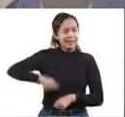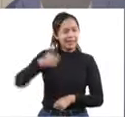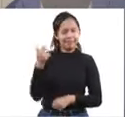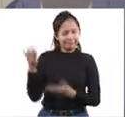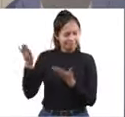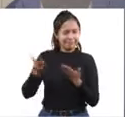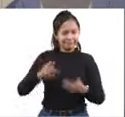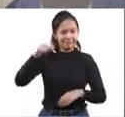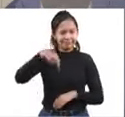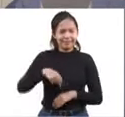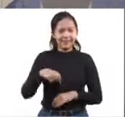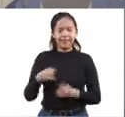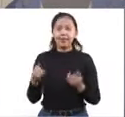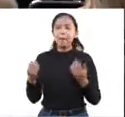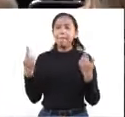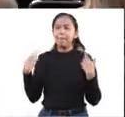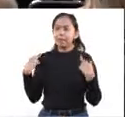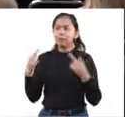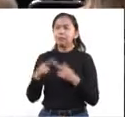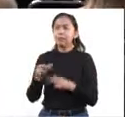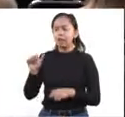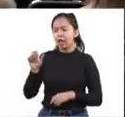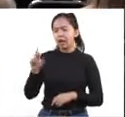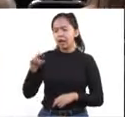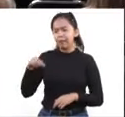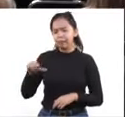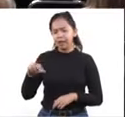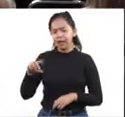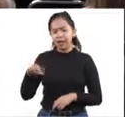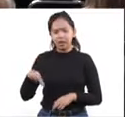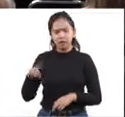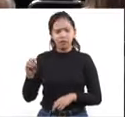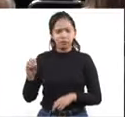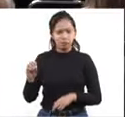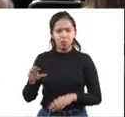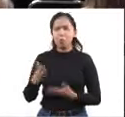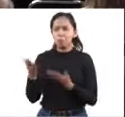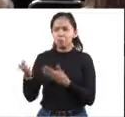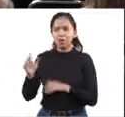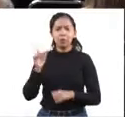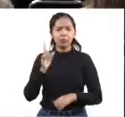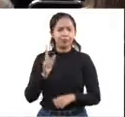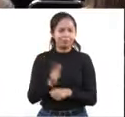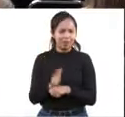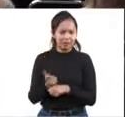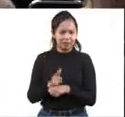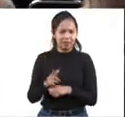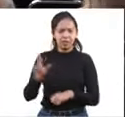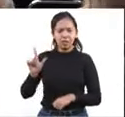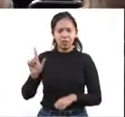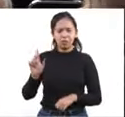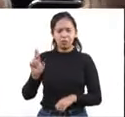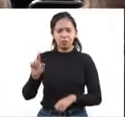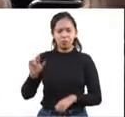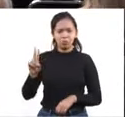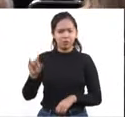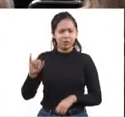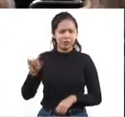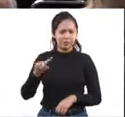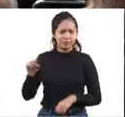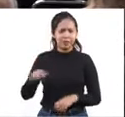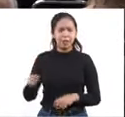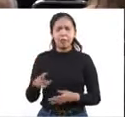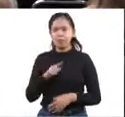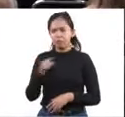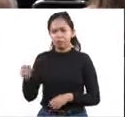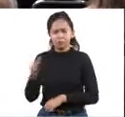Profesor Armando Vázquez, doctor Santos, licenciada Ruiz, a todos los miembros del presidio,